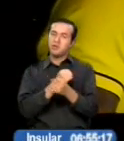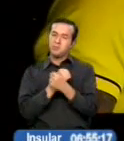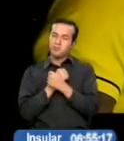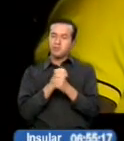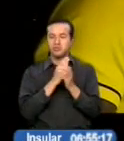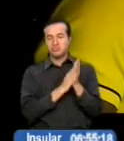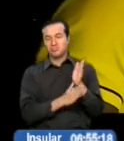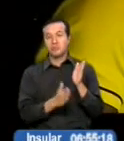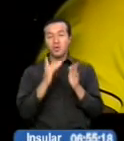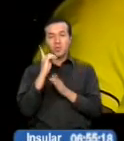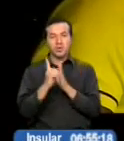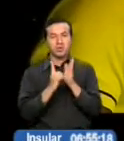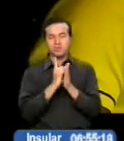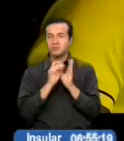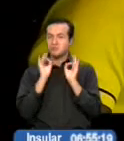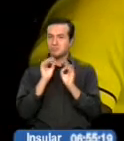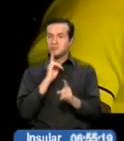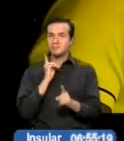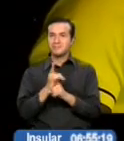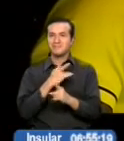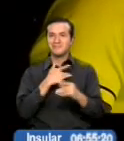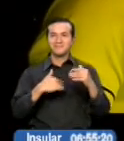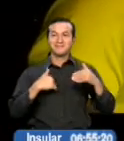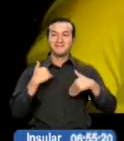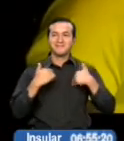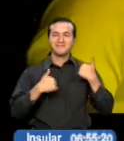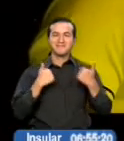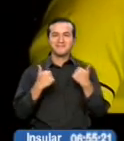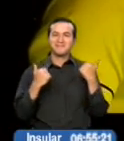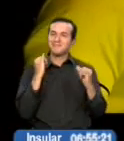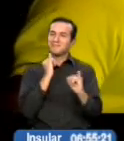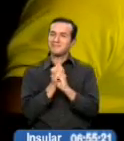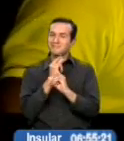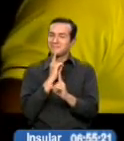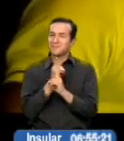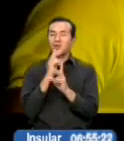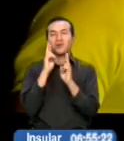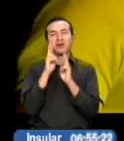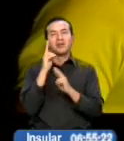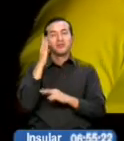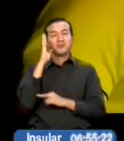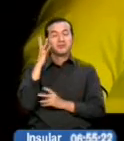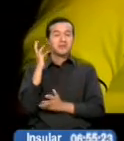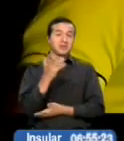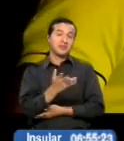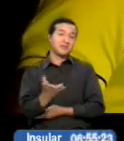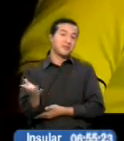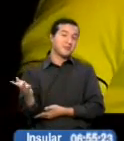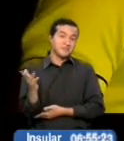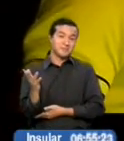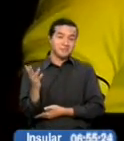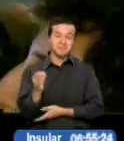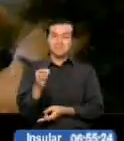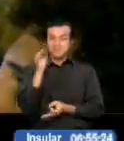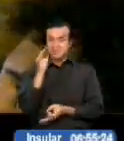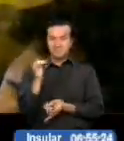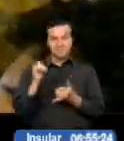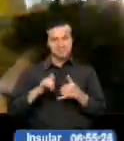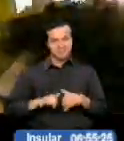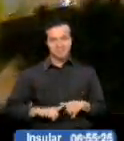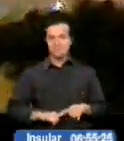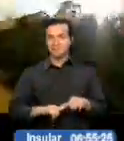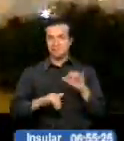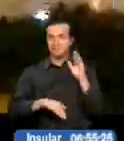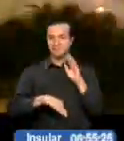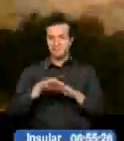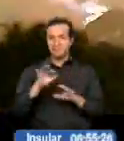toda la temporada. Realmente he sido muy feliz en esta institución y ojalá Dios quiera que pueda seguir un tiempo mucho más